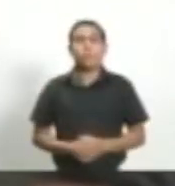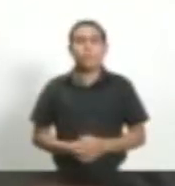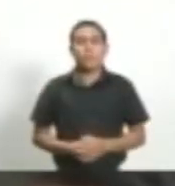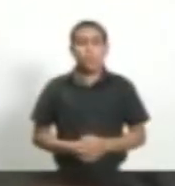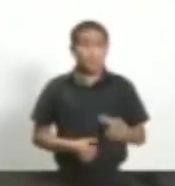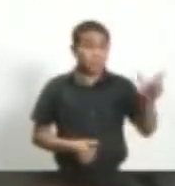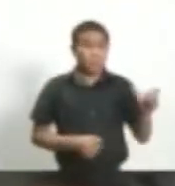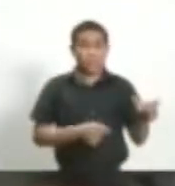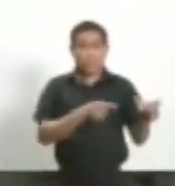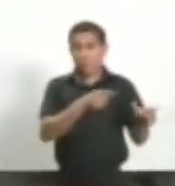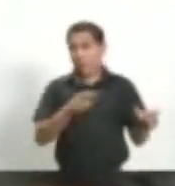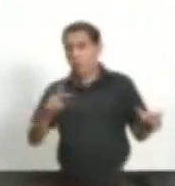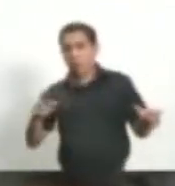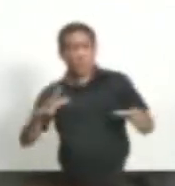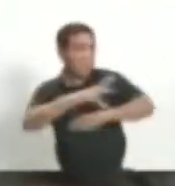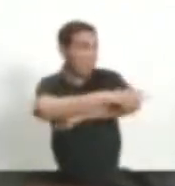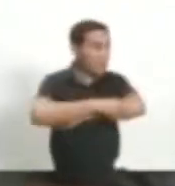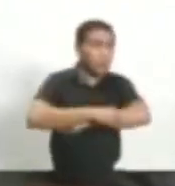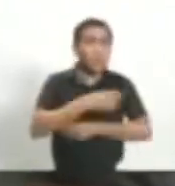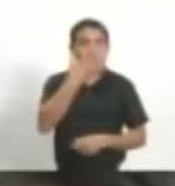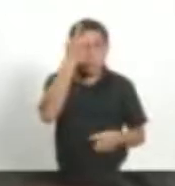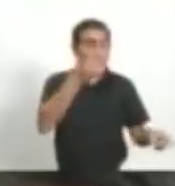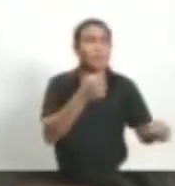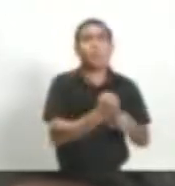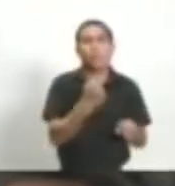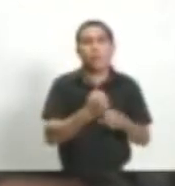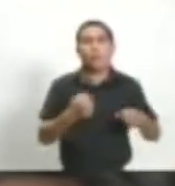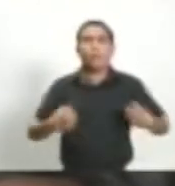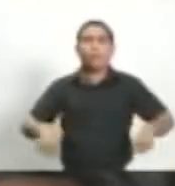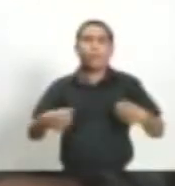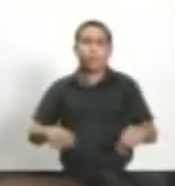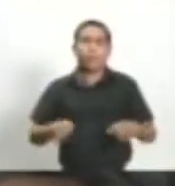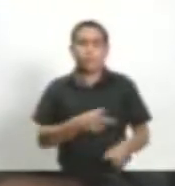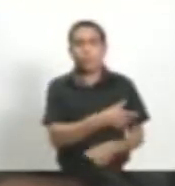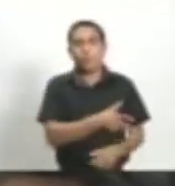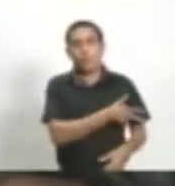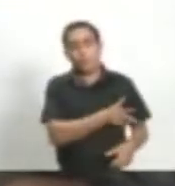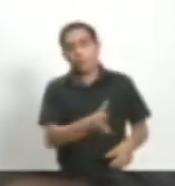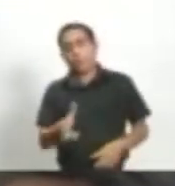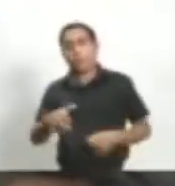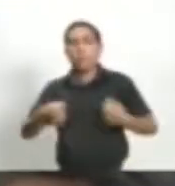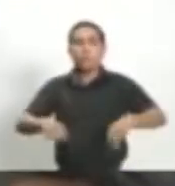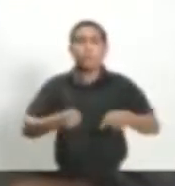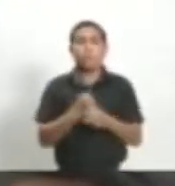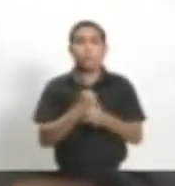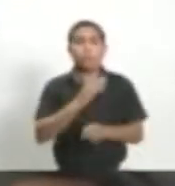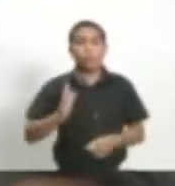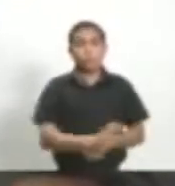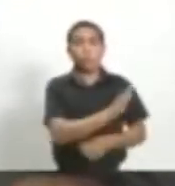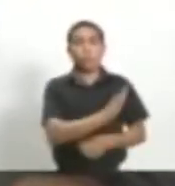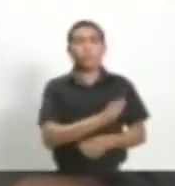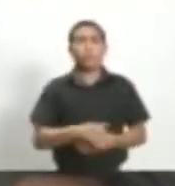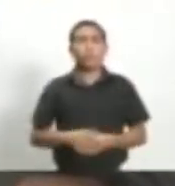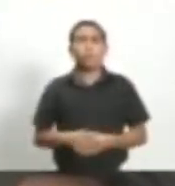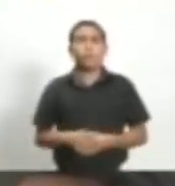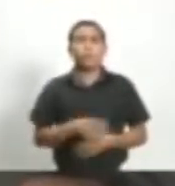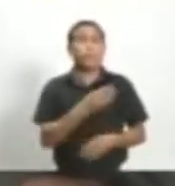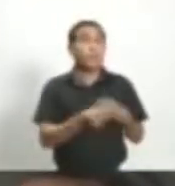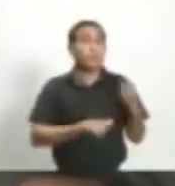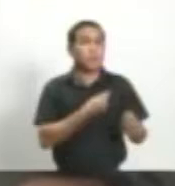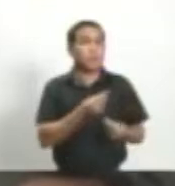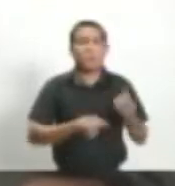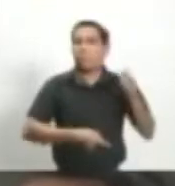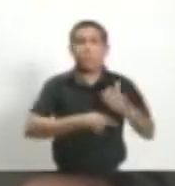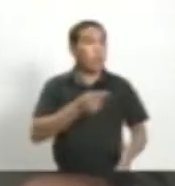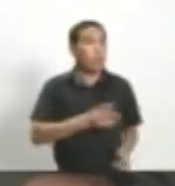ve la necesidad porque pues él subsiste por la implementación de este automotor en su diario vivir, y es así como coloca